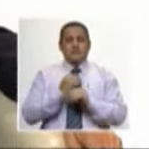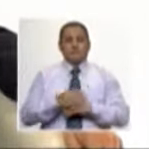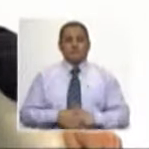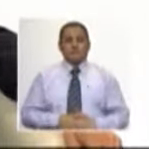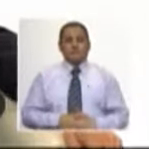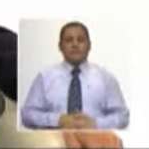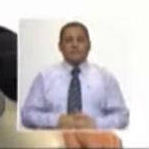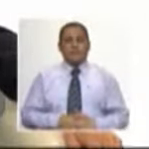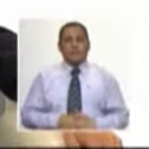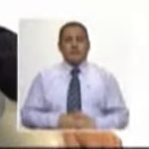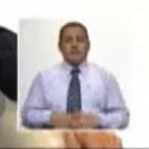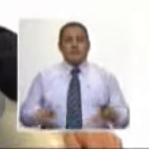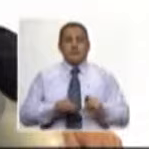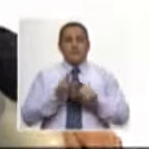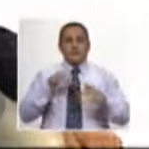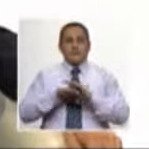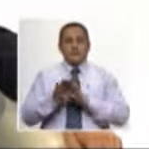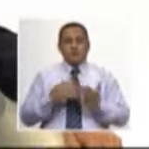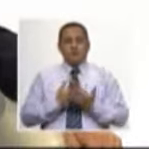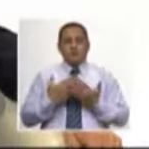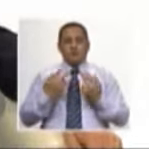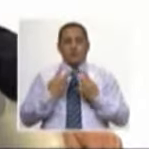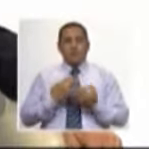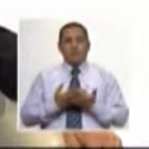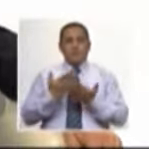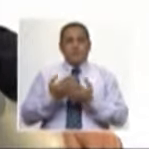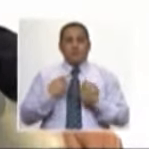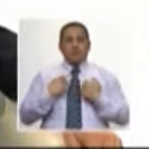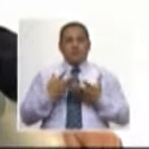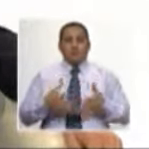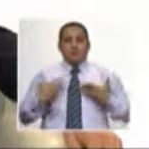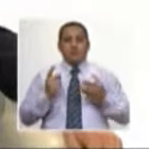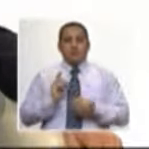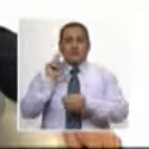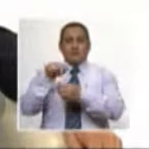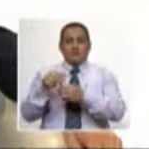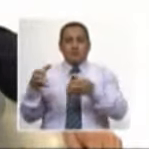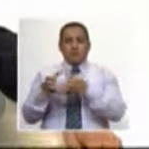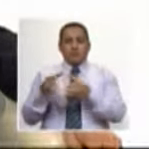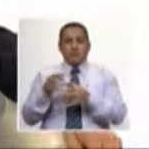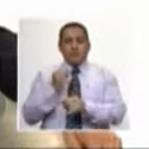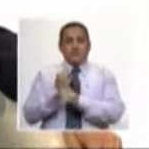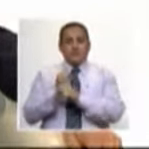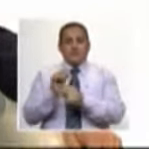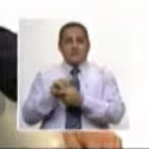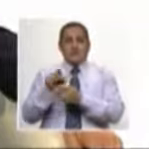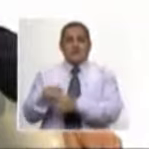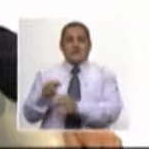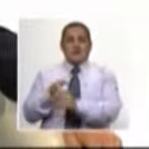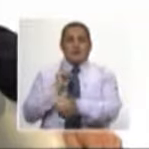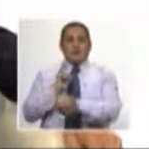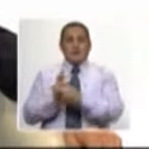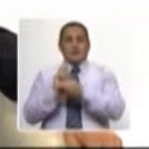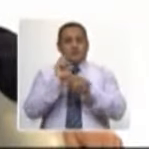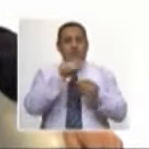¿no? Y desde esa perspectiva, pues así como me puedo adherir a una confesión religiosa, puedo desadherirme a ella